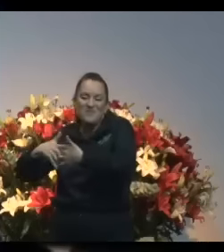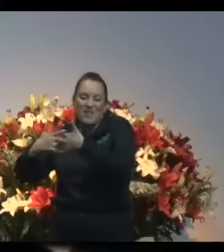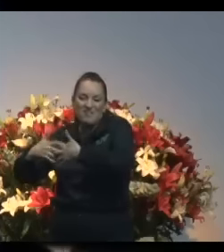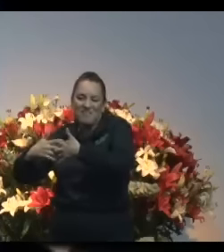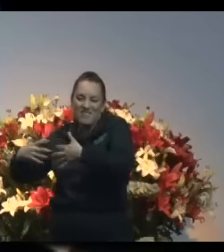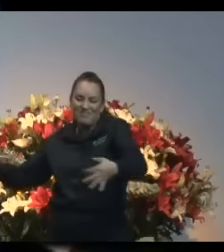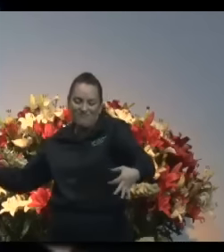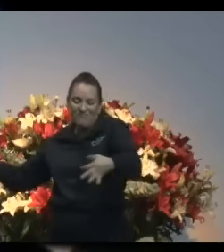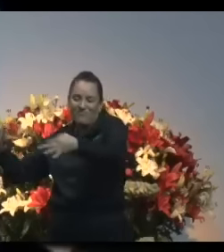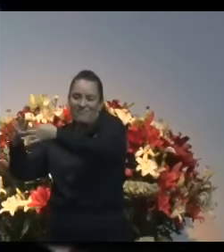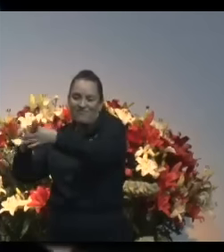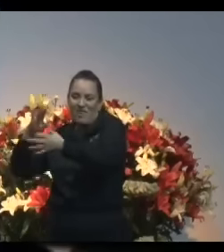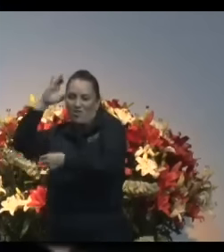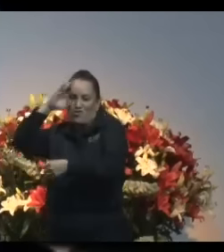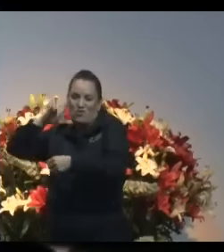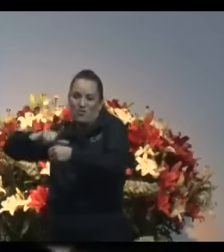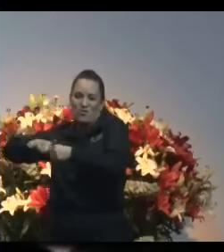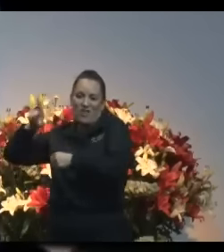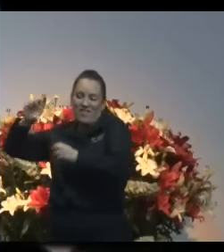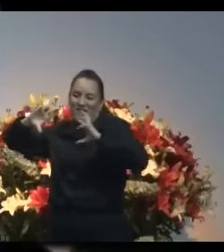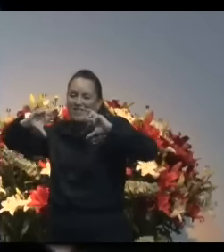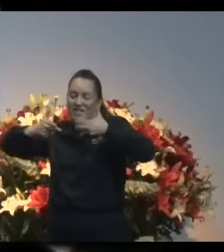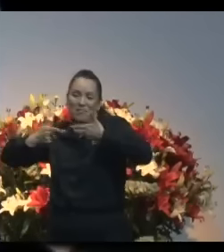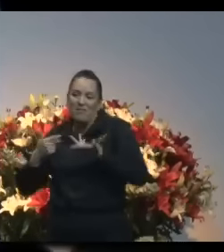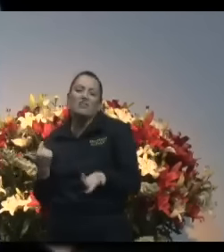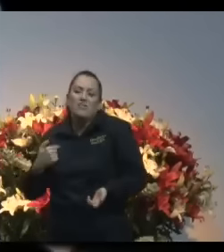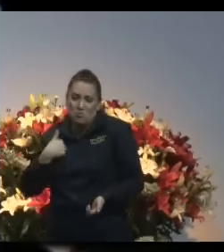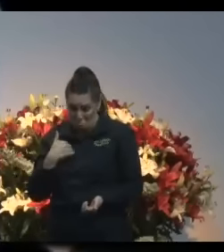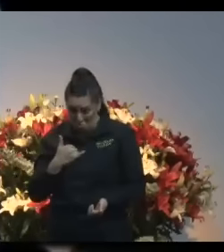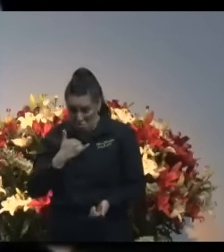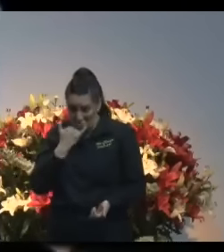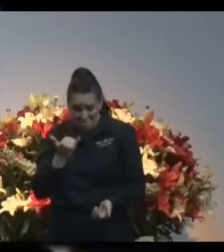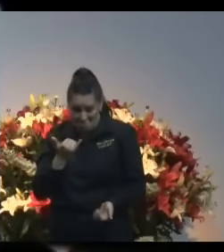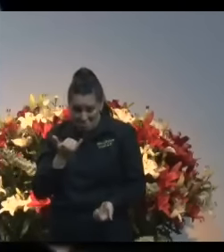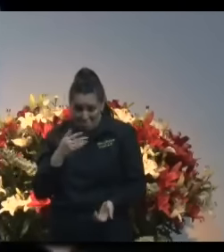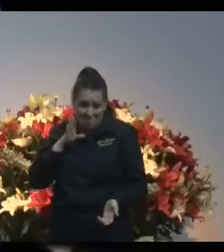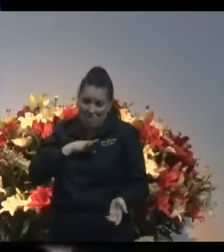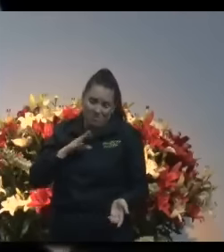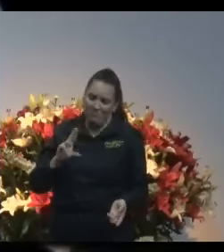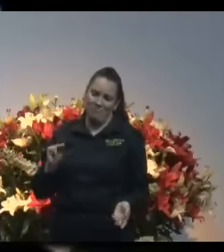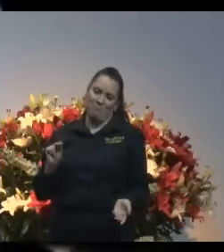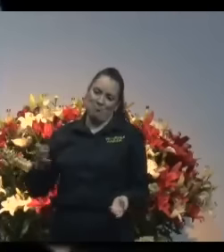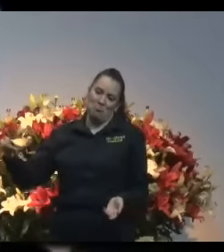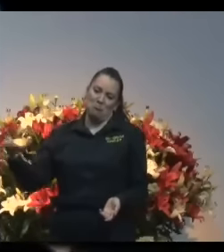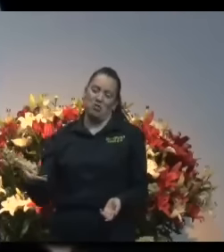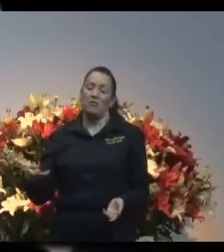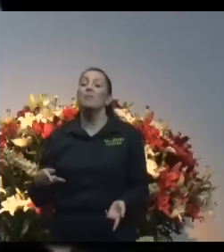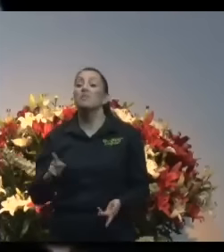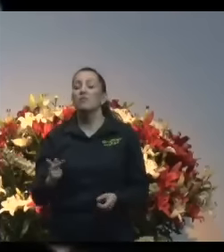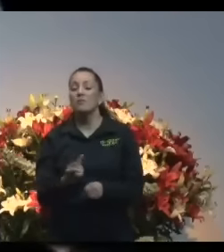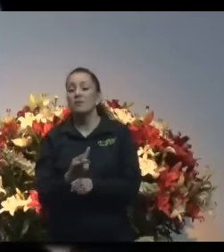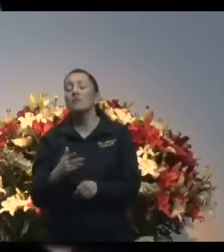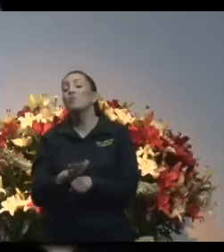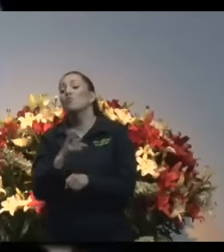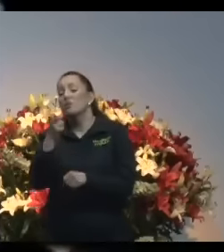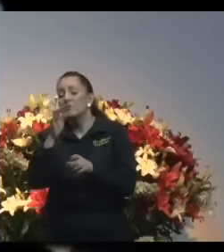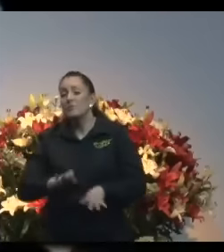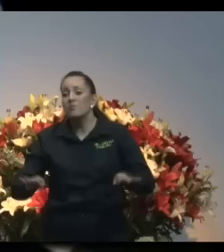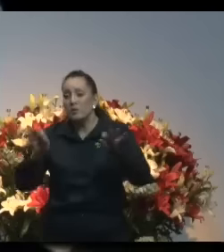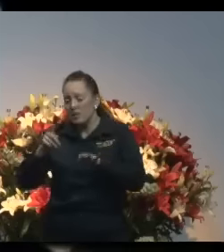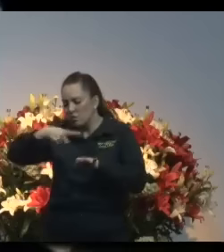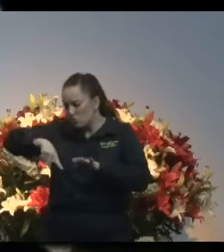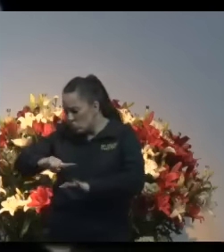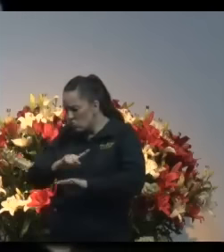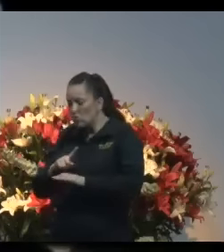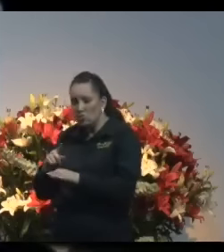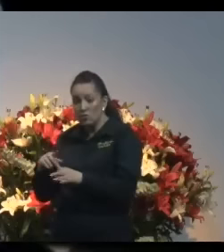pertinentes para la cultura de los Altos de Chiapas. Y no me equivoqué. Ahí lo que hicimos fue fortalecer el trabajo artesanal, lo que